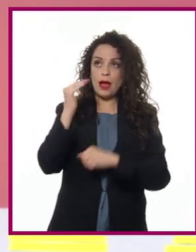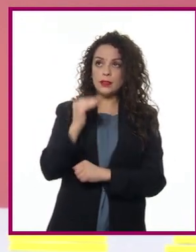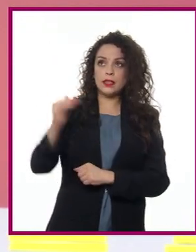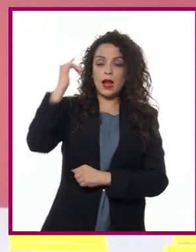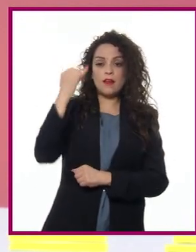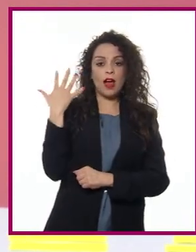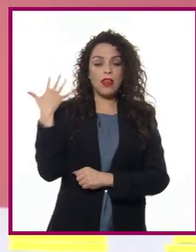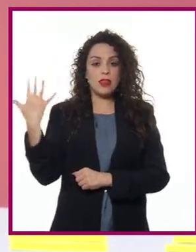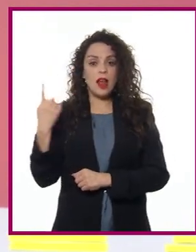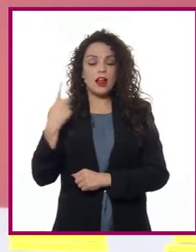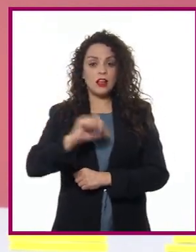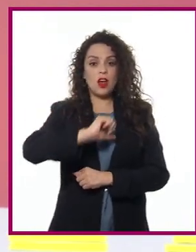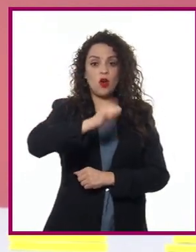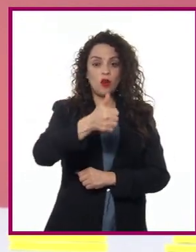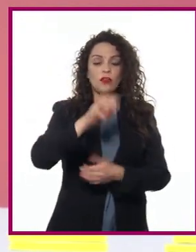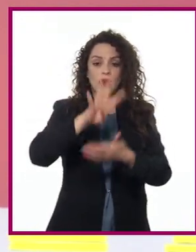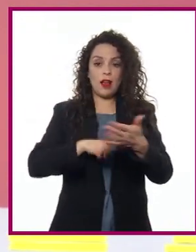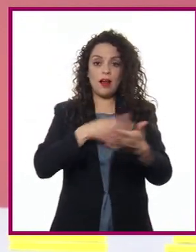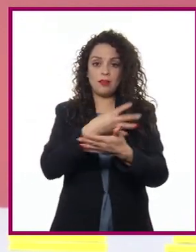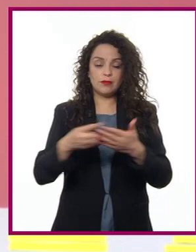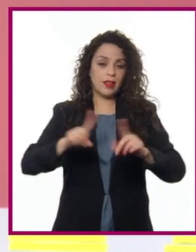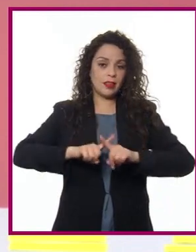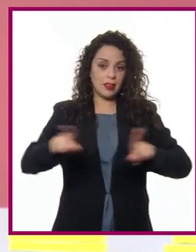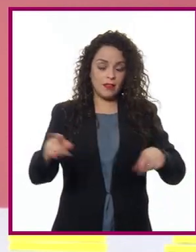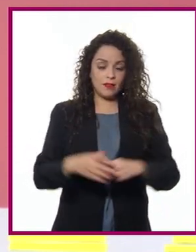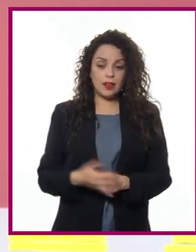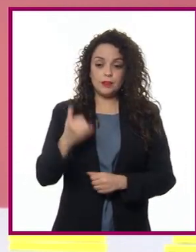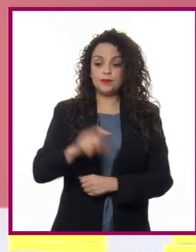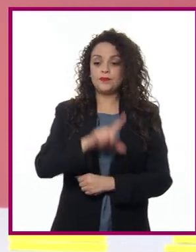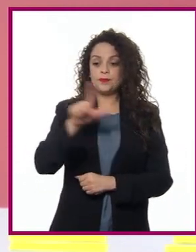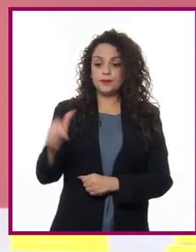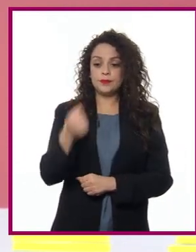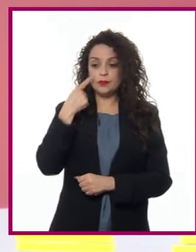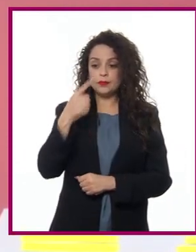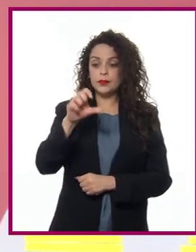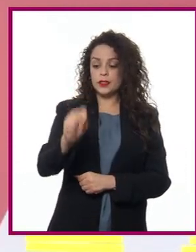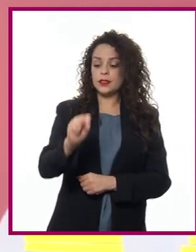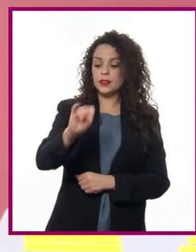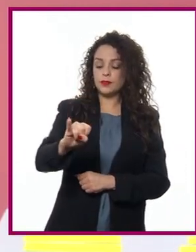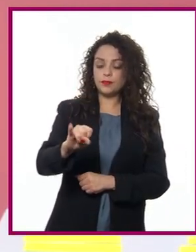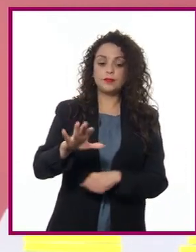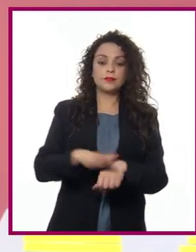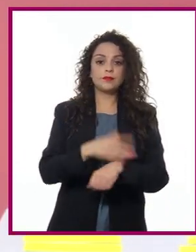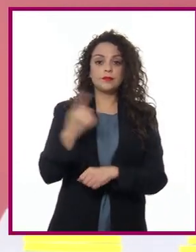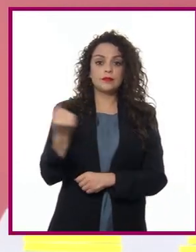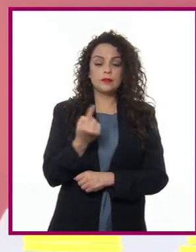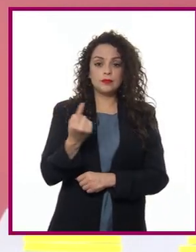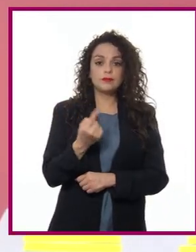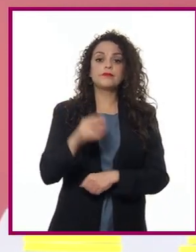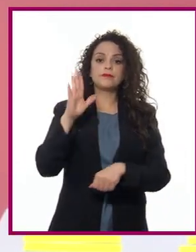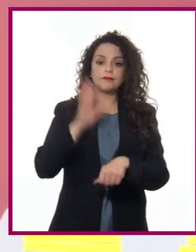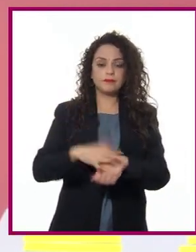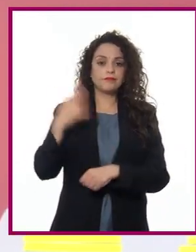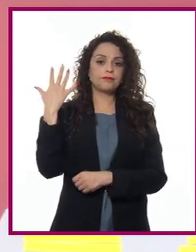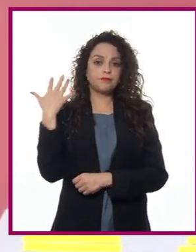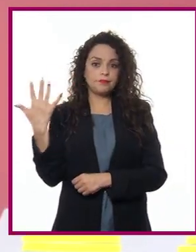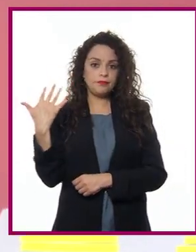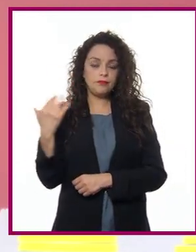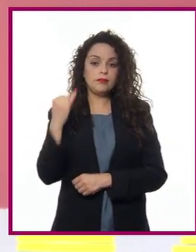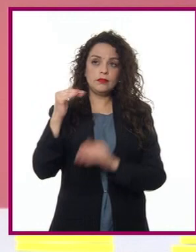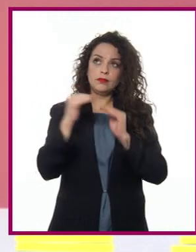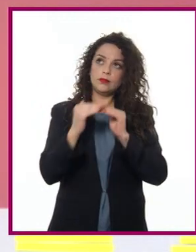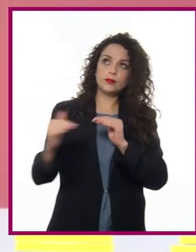los otros elementos en la tabla periódica. Luego sigue el silicio, porque está más a la derecha y